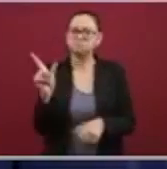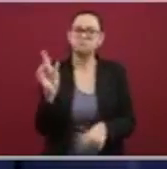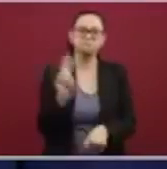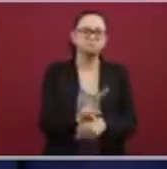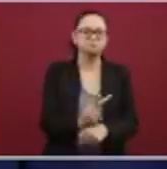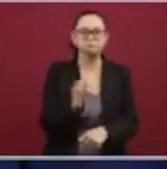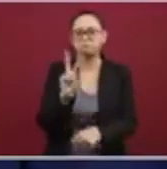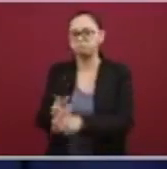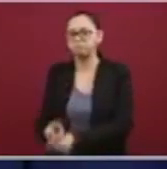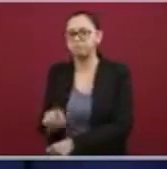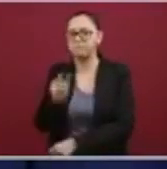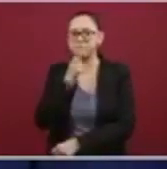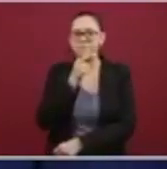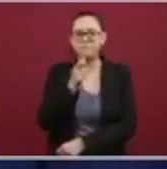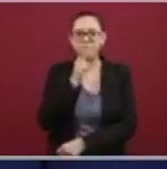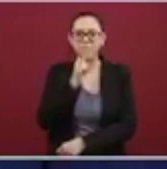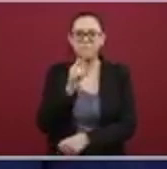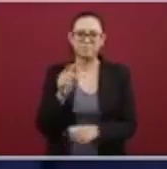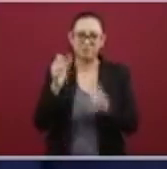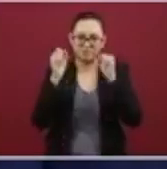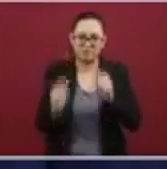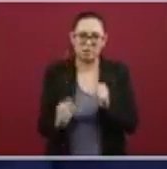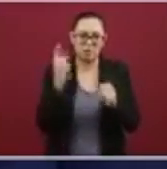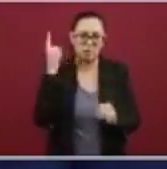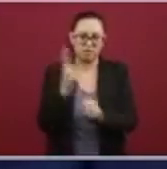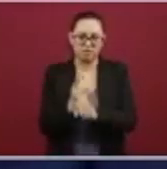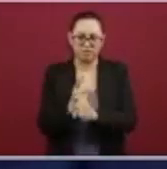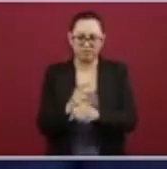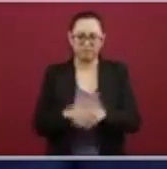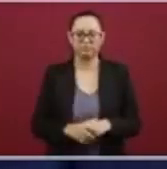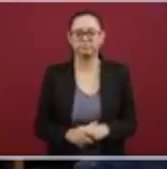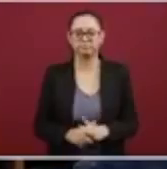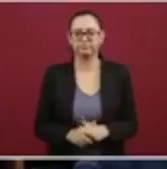y se garantice la seguridad pública.